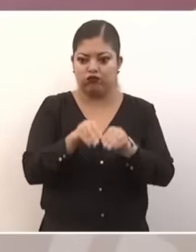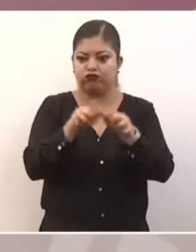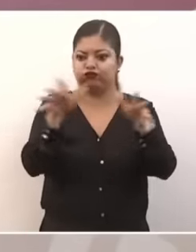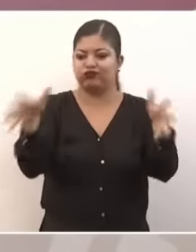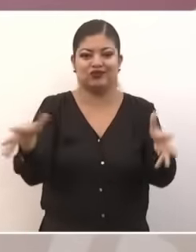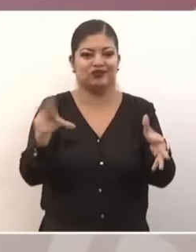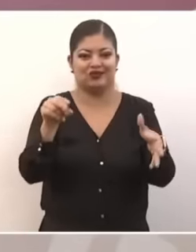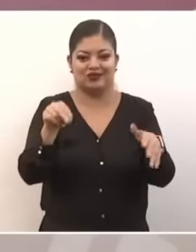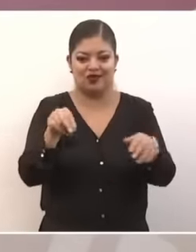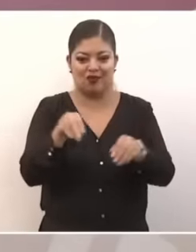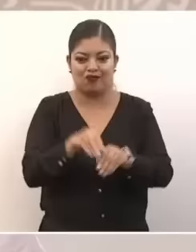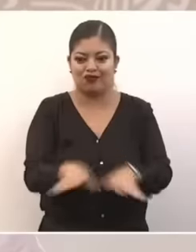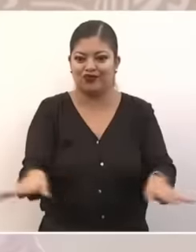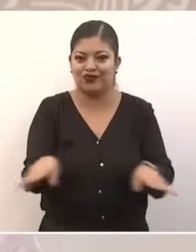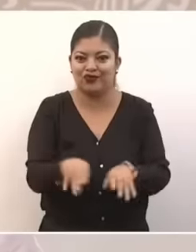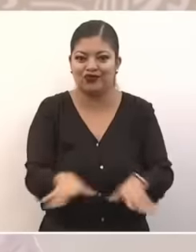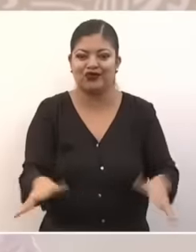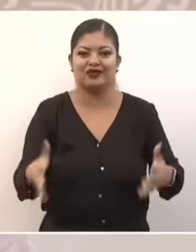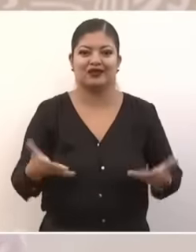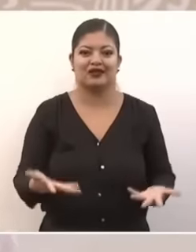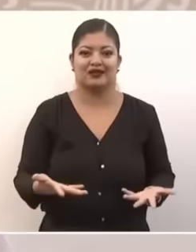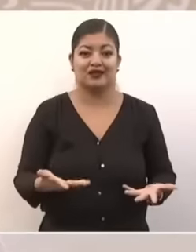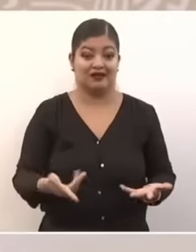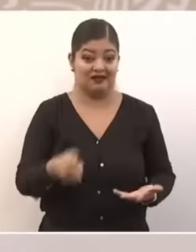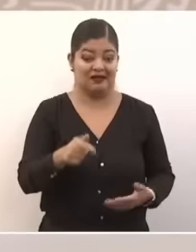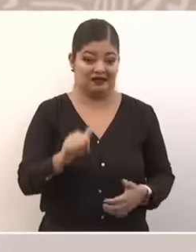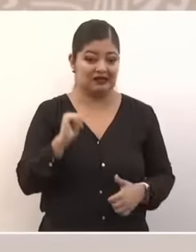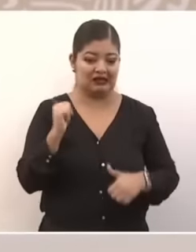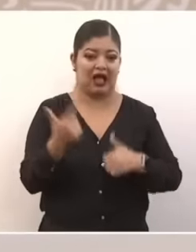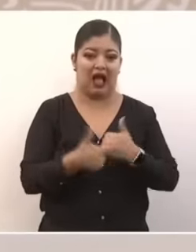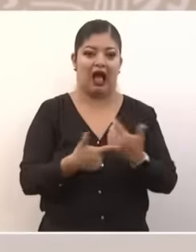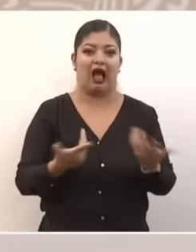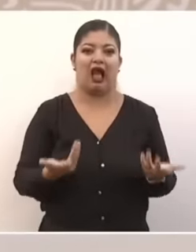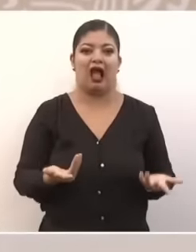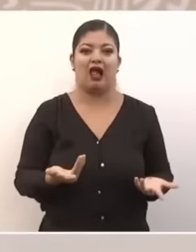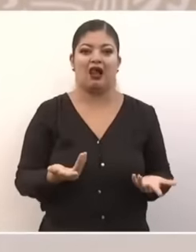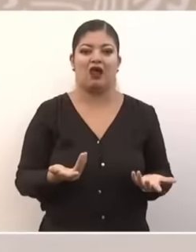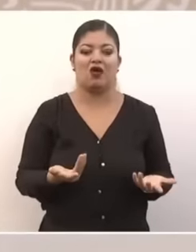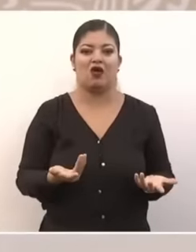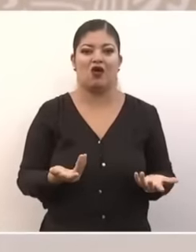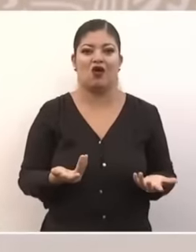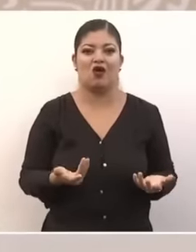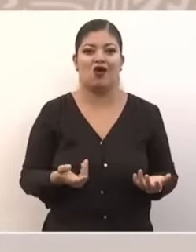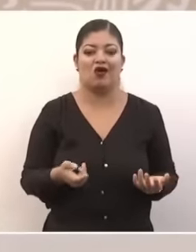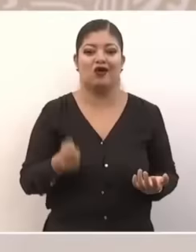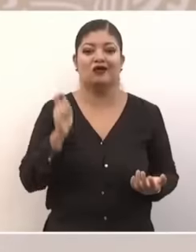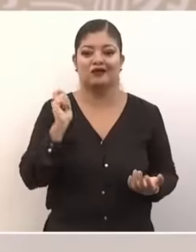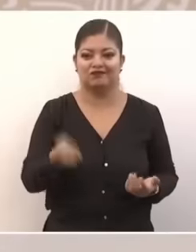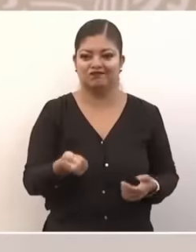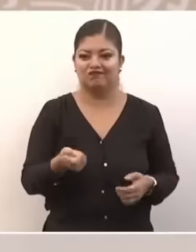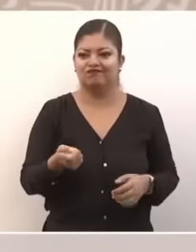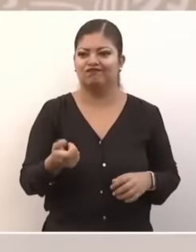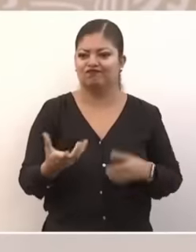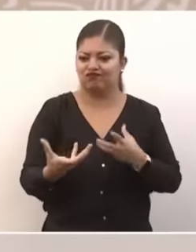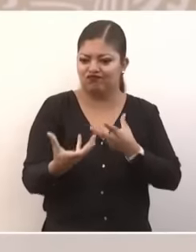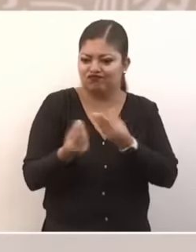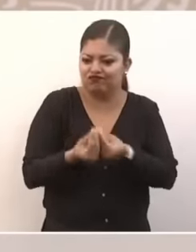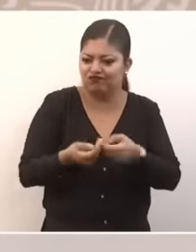pueblos, que pues es algo que se hizo de manera conjunta con